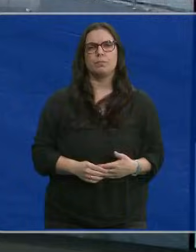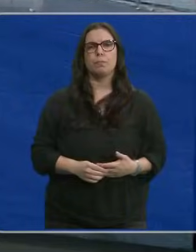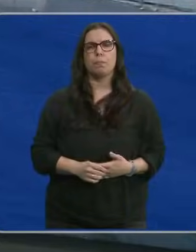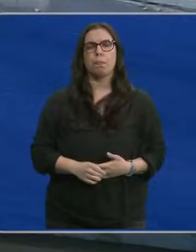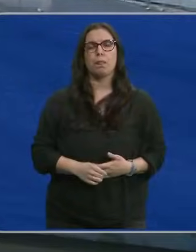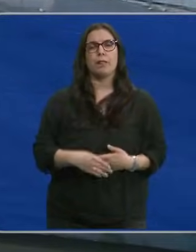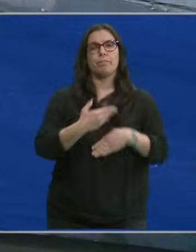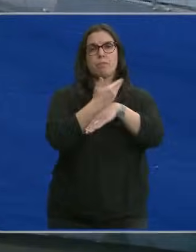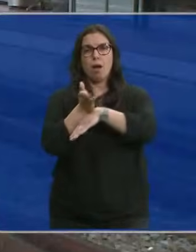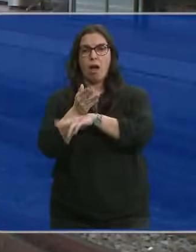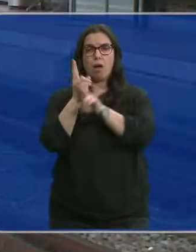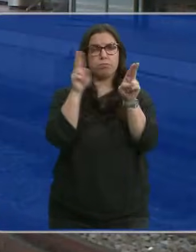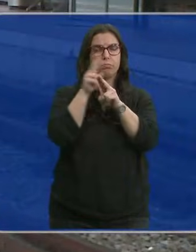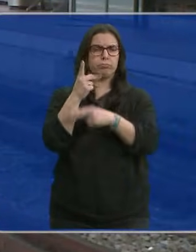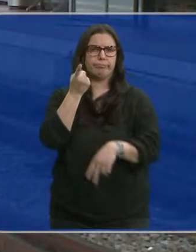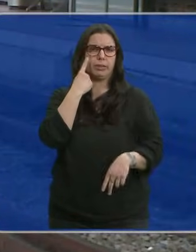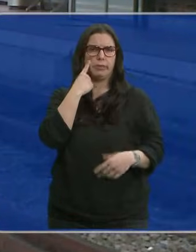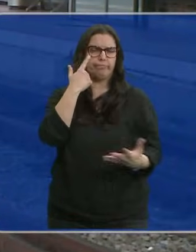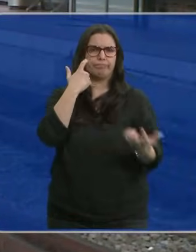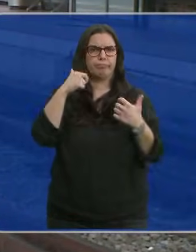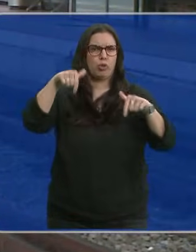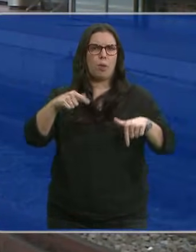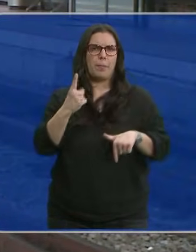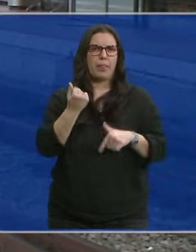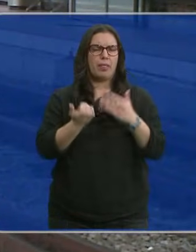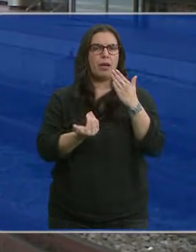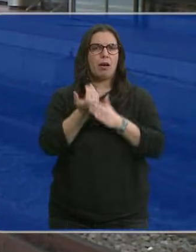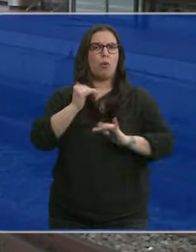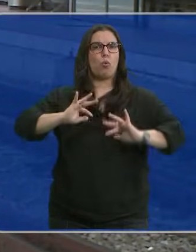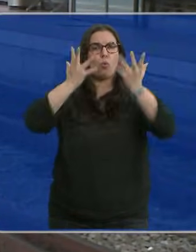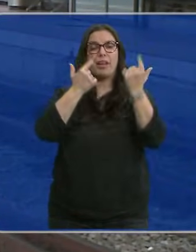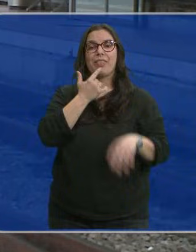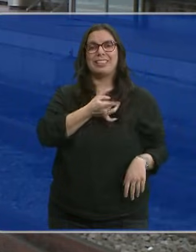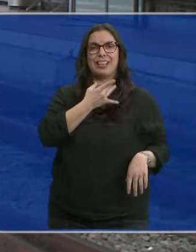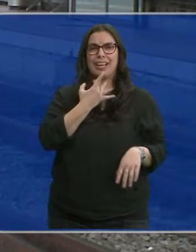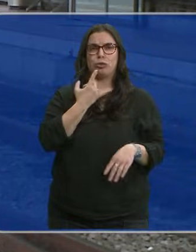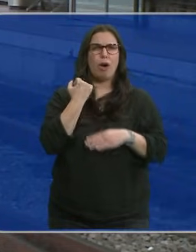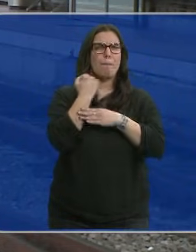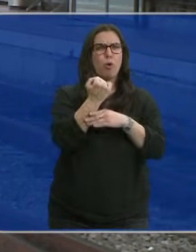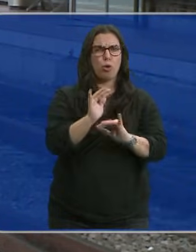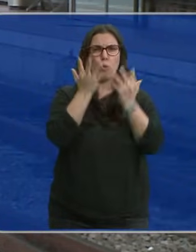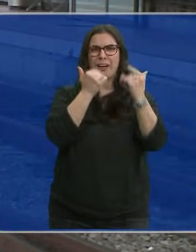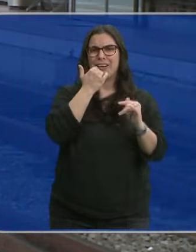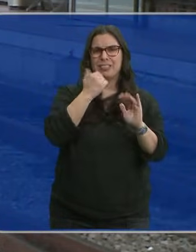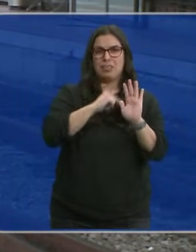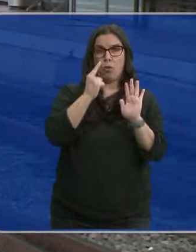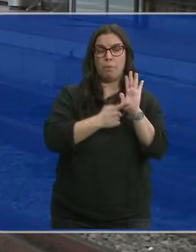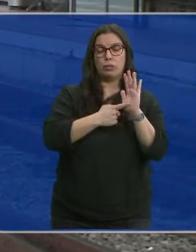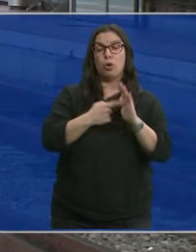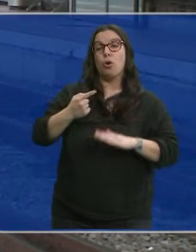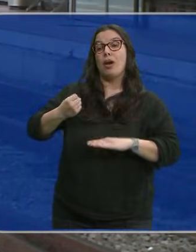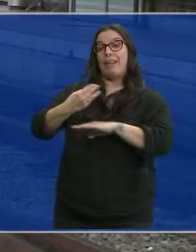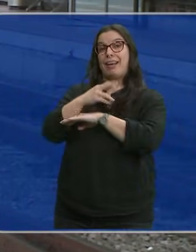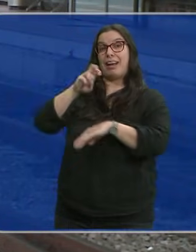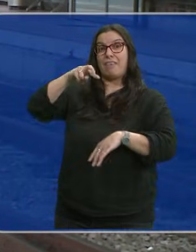Los retrasos y las cancelaciones están marcando esta primera jornada de huelga. Los sindicatos hablan de un seguimiento prácticamente total, mientras que Renfe, una de